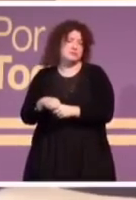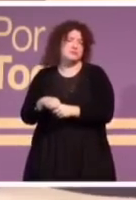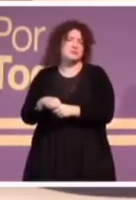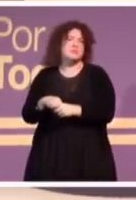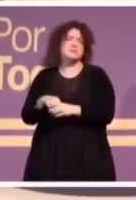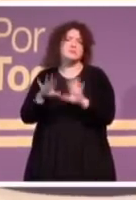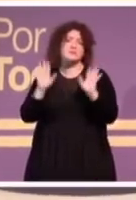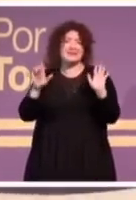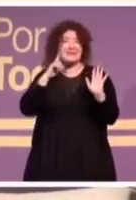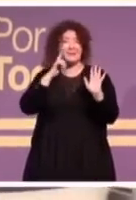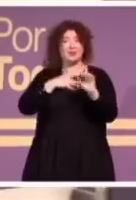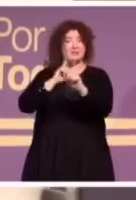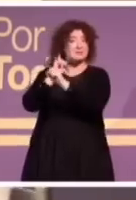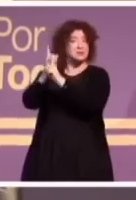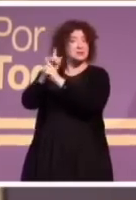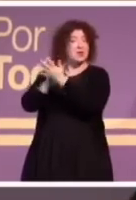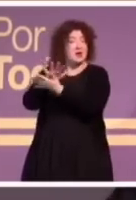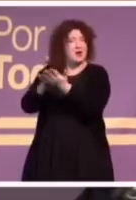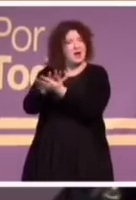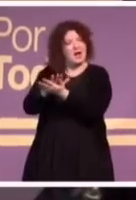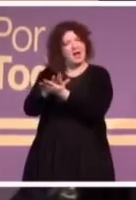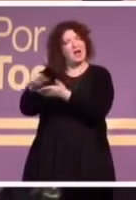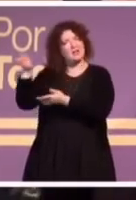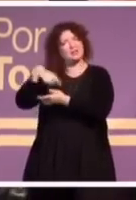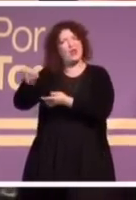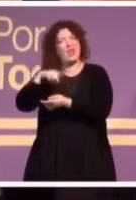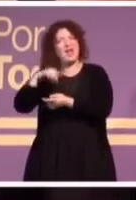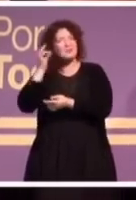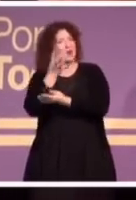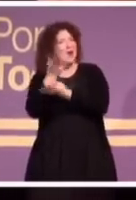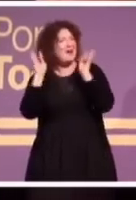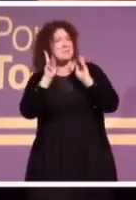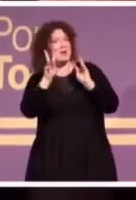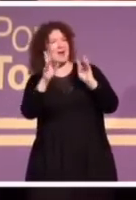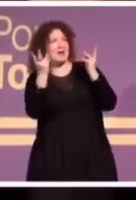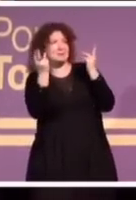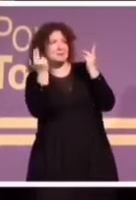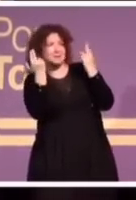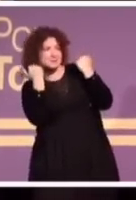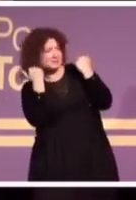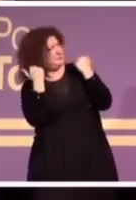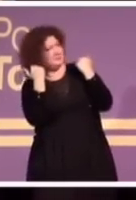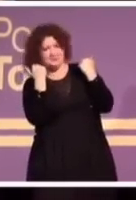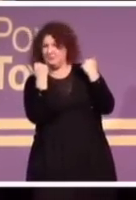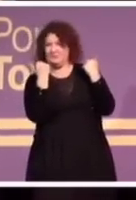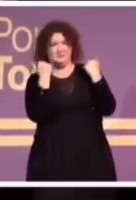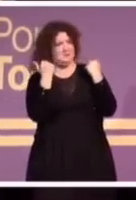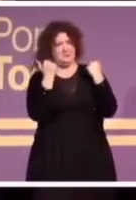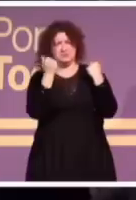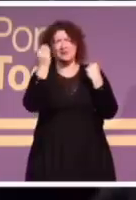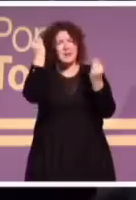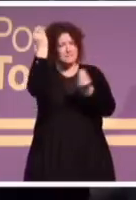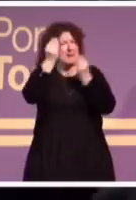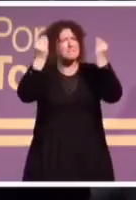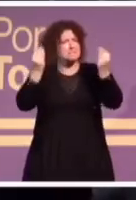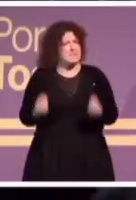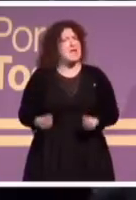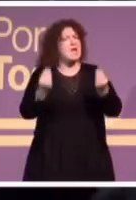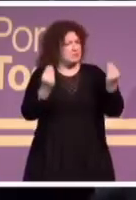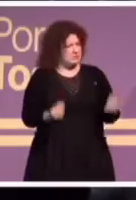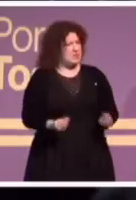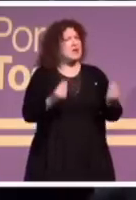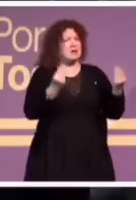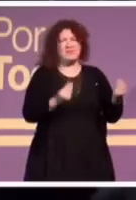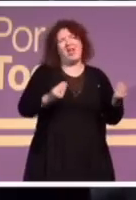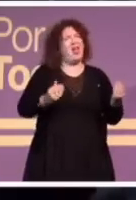disciplinar con ello a todas las demás. No es una bronca, es una estrategia para frenar